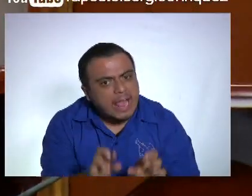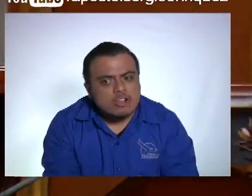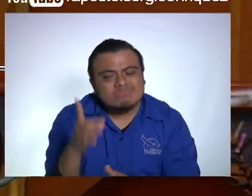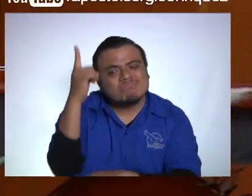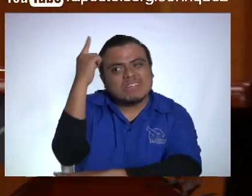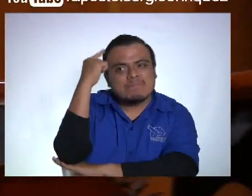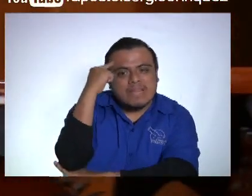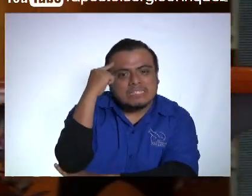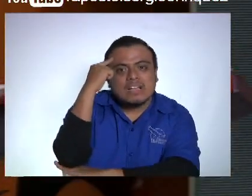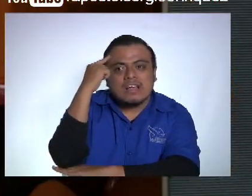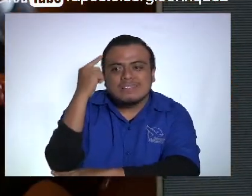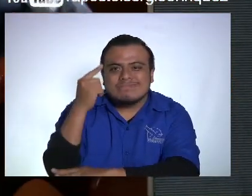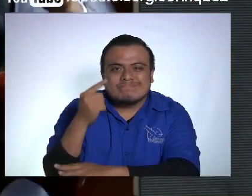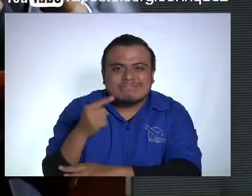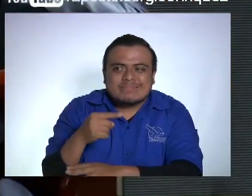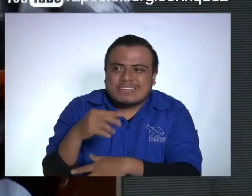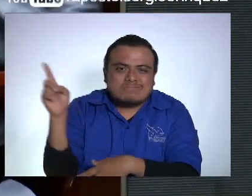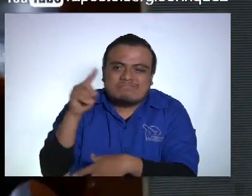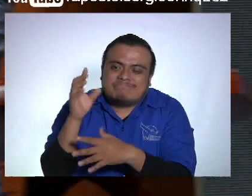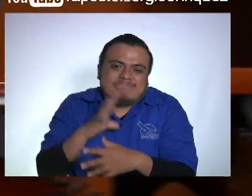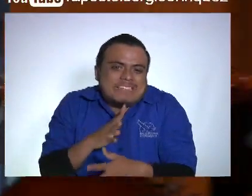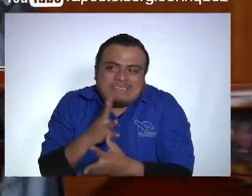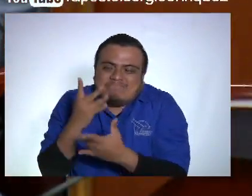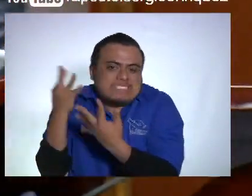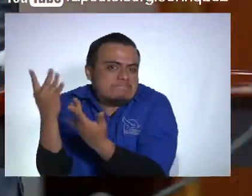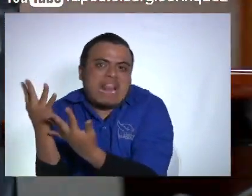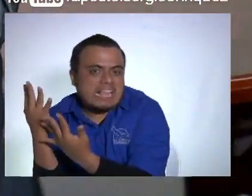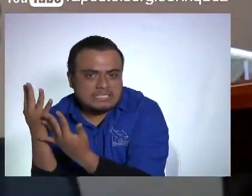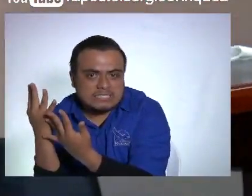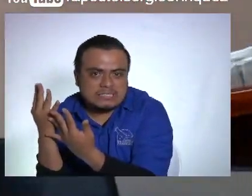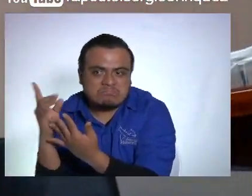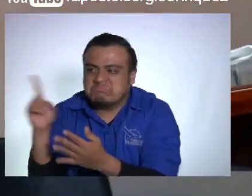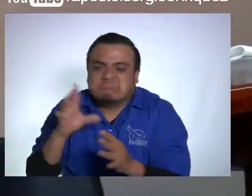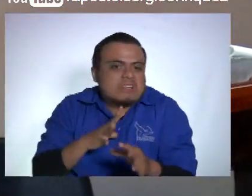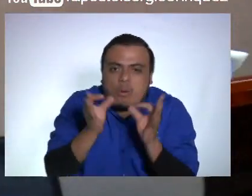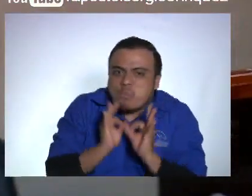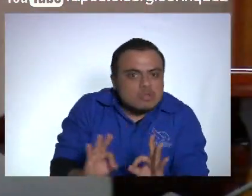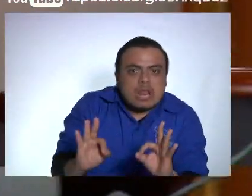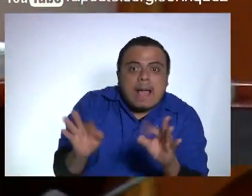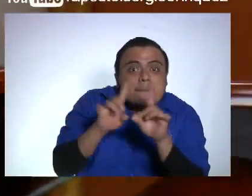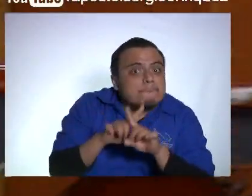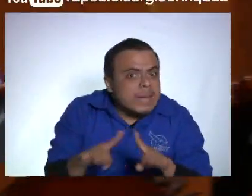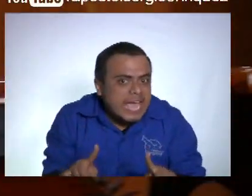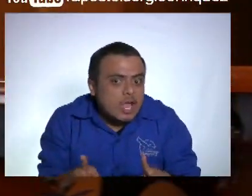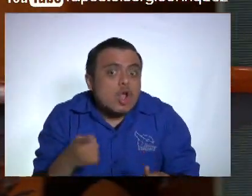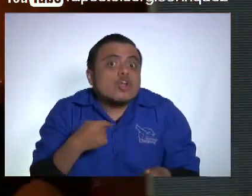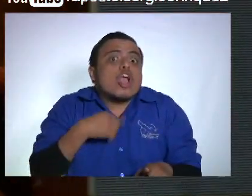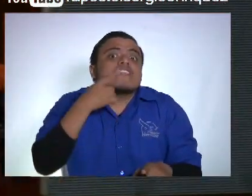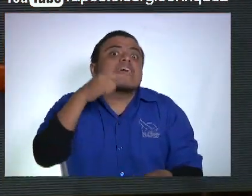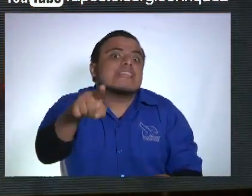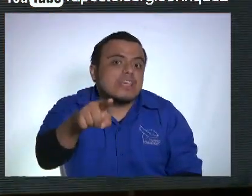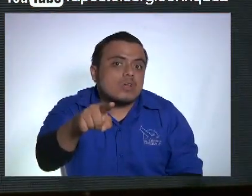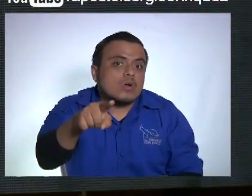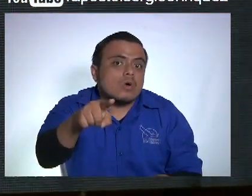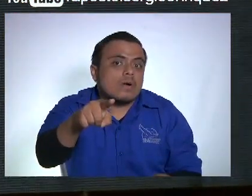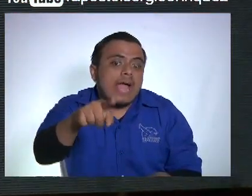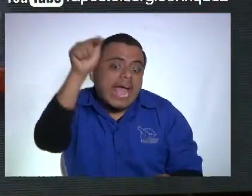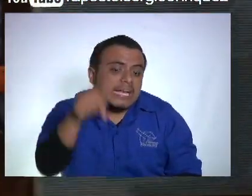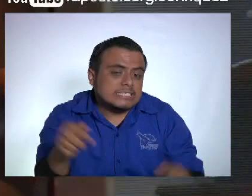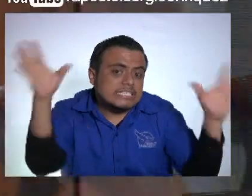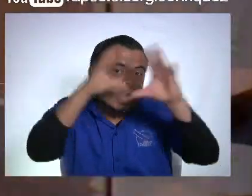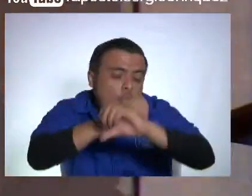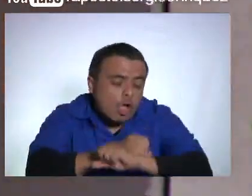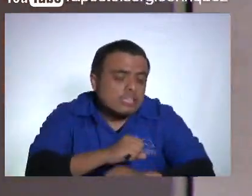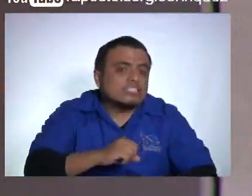pensado que ya no tiene esperanza, que ya no tiene ninguna oportunidad, pero yo vengo a decirte en esta noche que